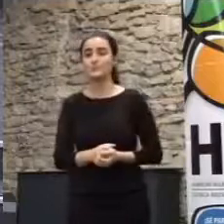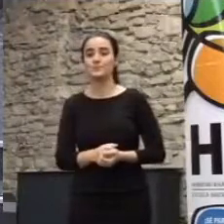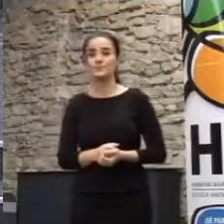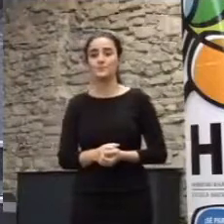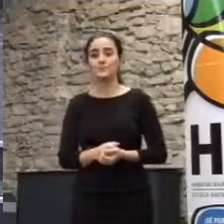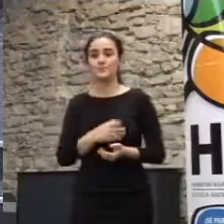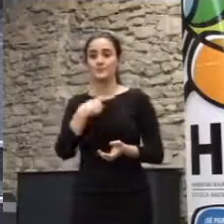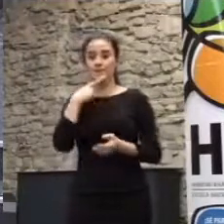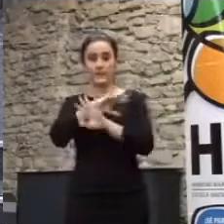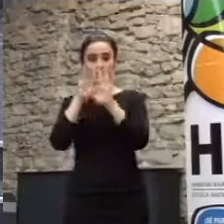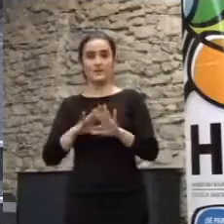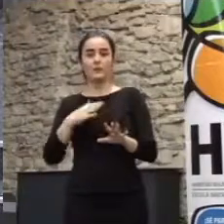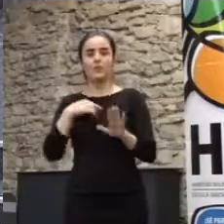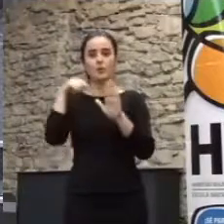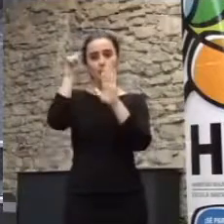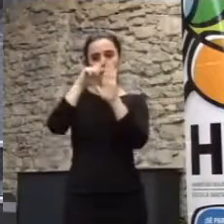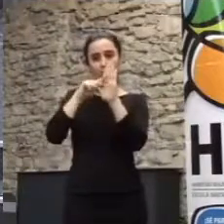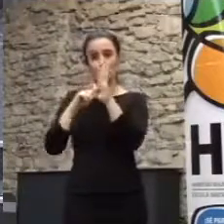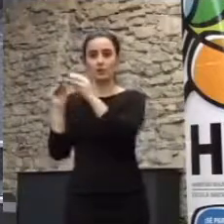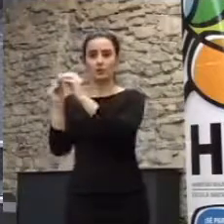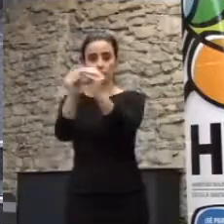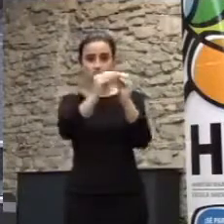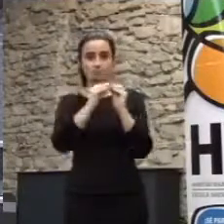De esa unificación de criterios y todos a una...